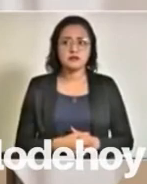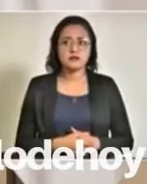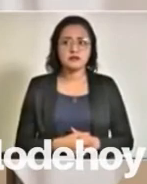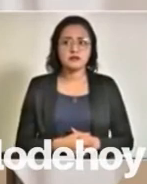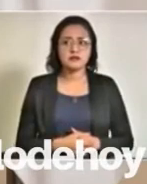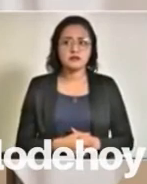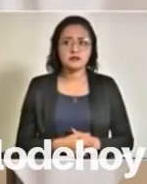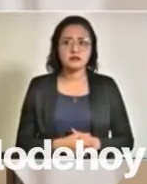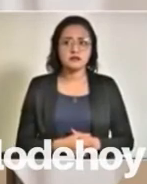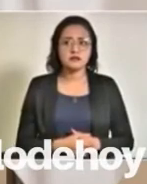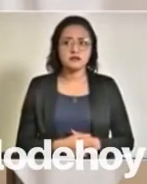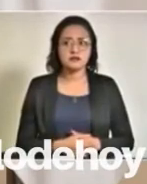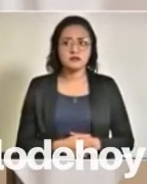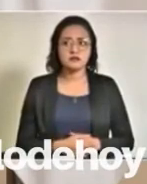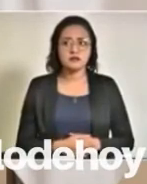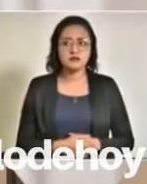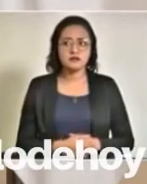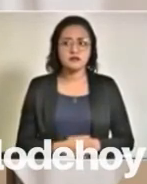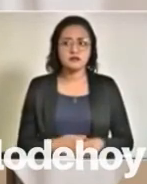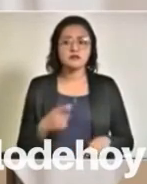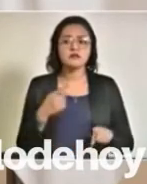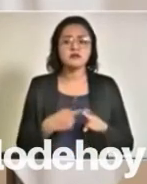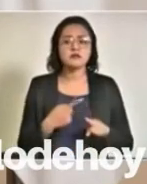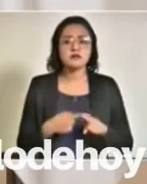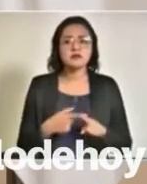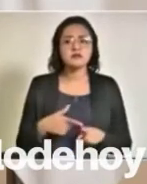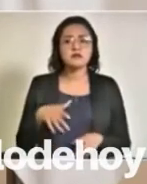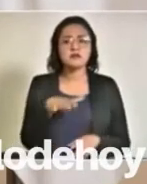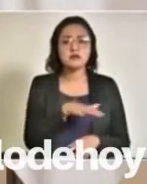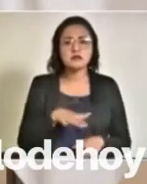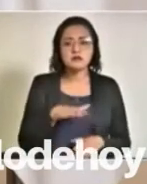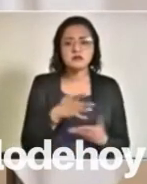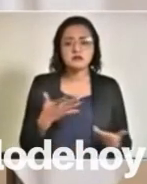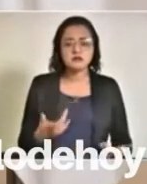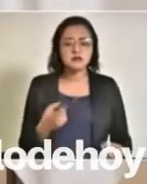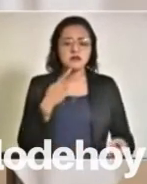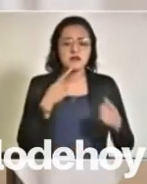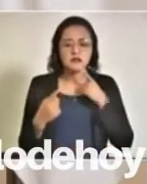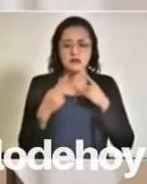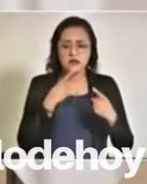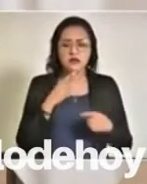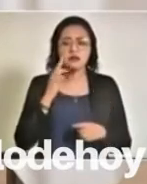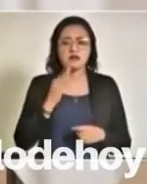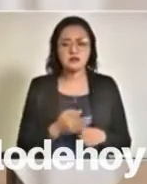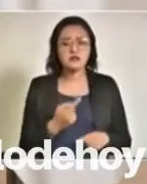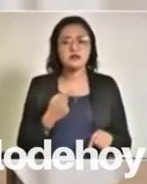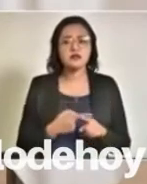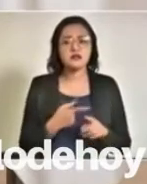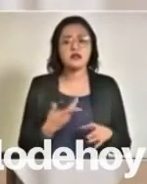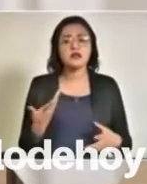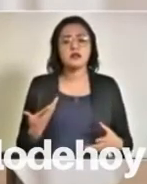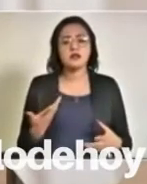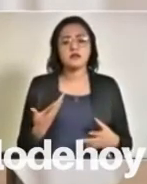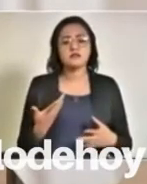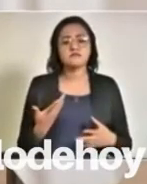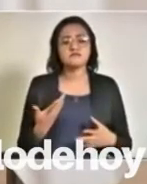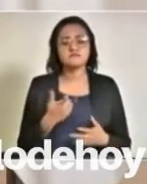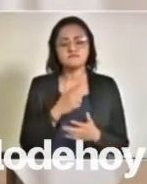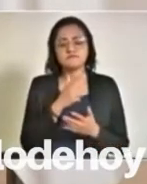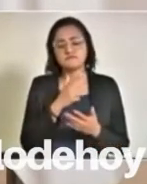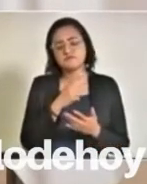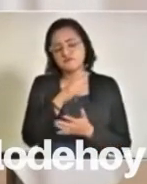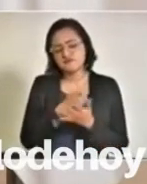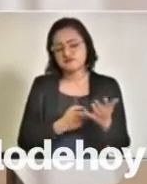legislativa en momentos de la discusión aprobación de la reforma energética